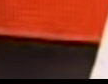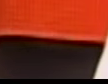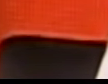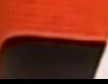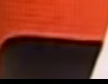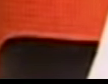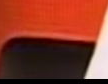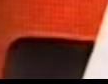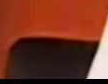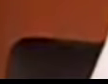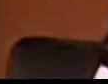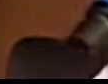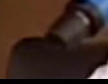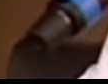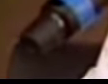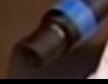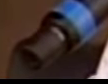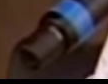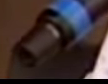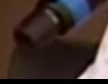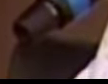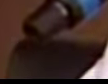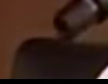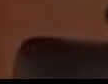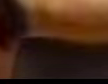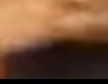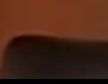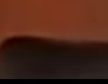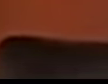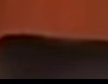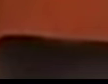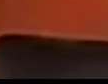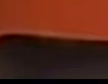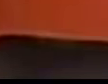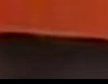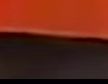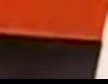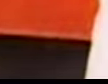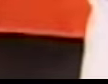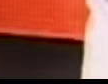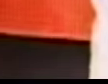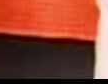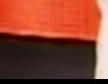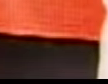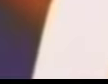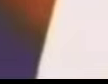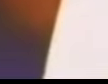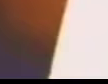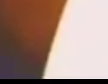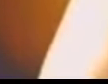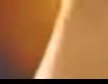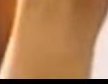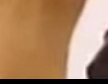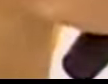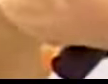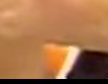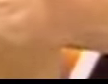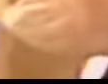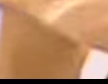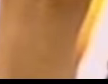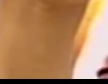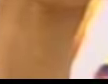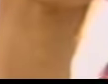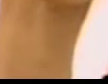presidente, en la hacienda El Rosario comió y después fue no al diga, almuerzo. No diga, no diga. Y después no, fue al almuerzo estaba, en Amaguaña. No, en verdad